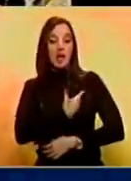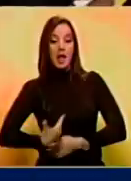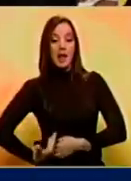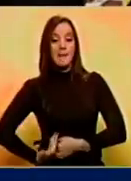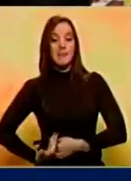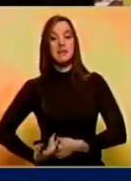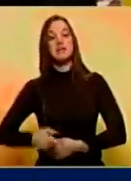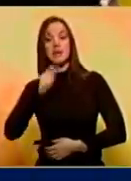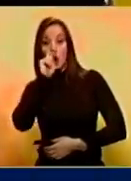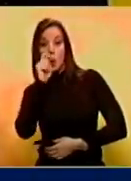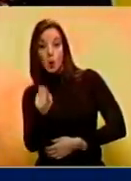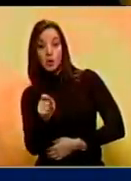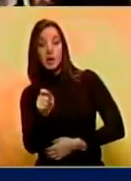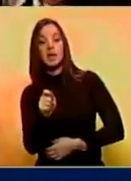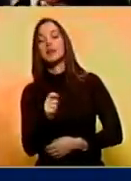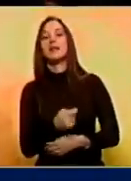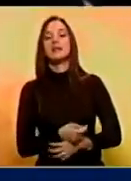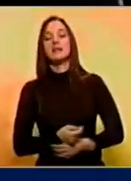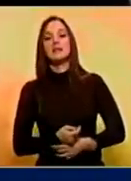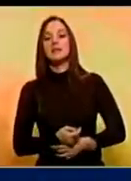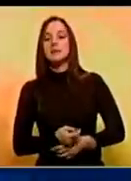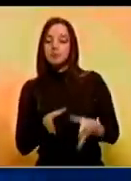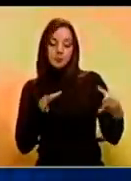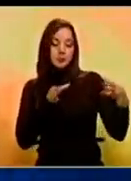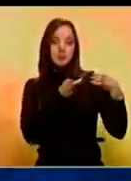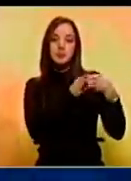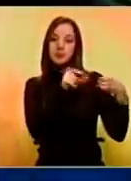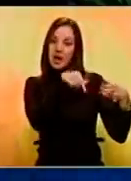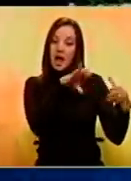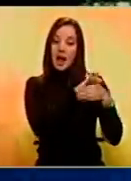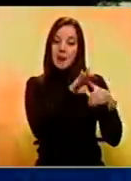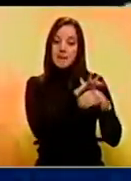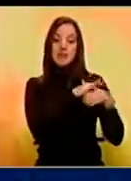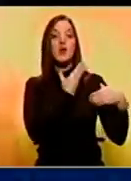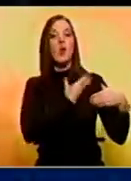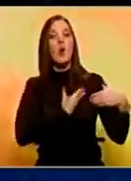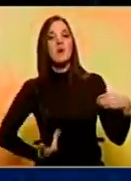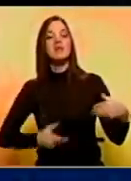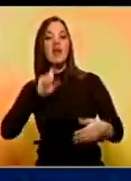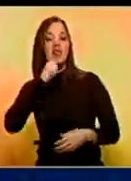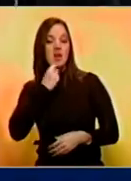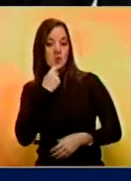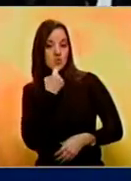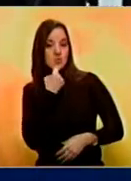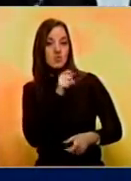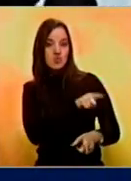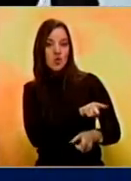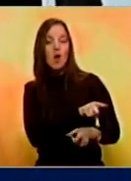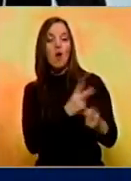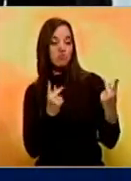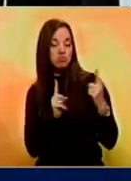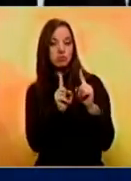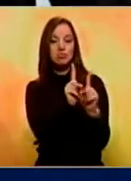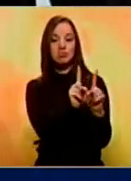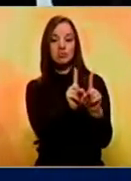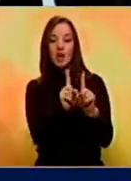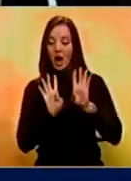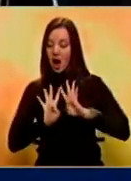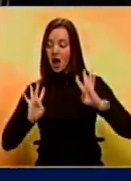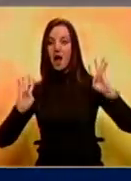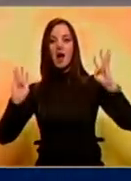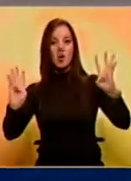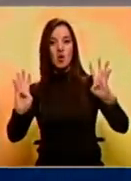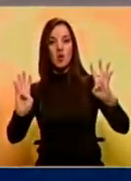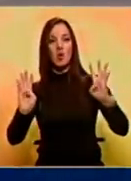de Ucrania, Petro Poroshenko, se reunió este martes con su homólogo ruso, Vladimir Putin, durante una cumbre europea en